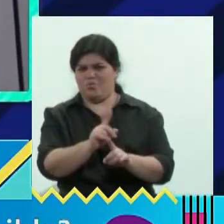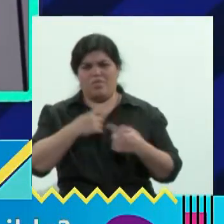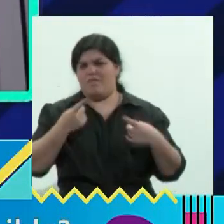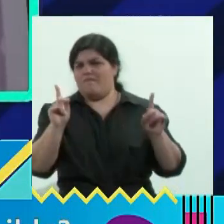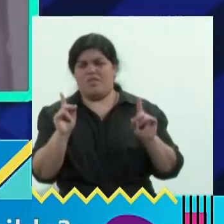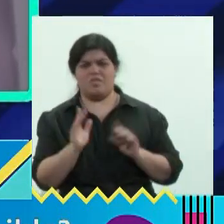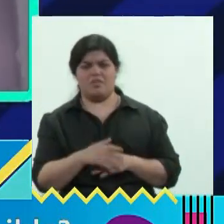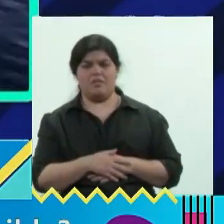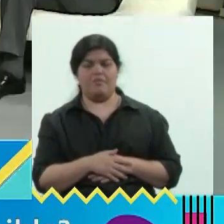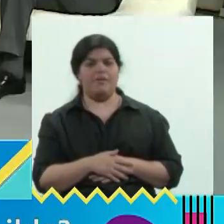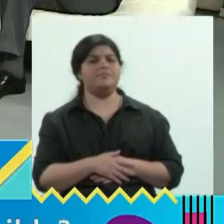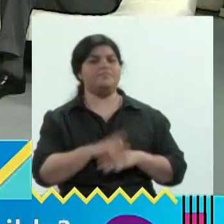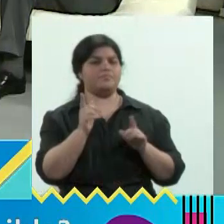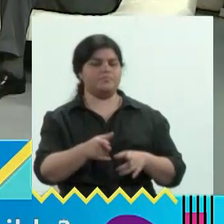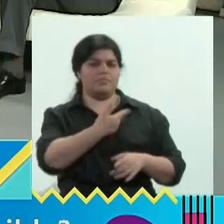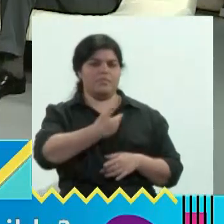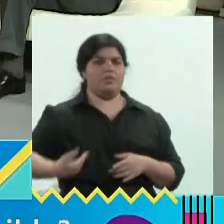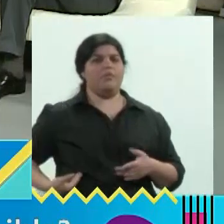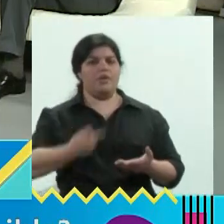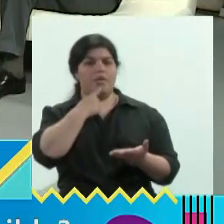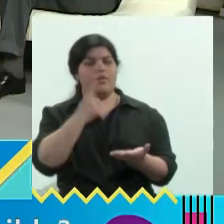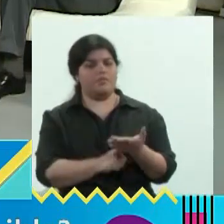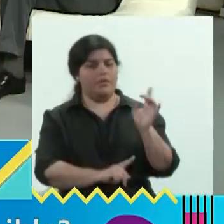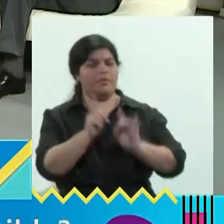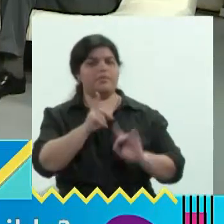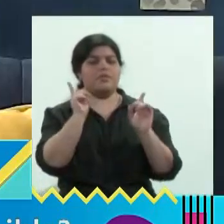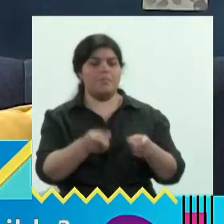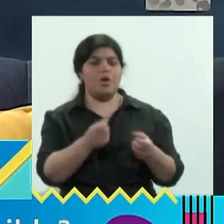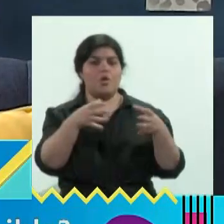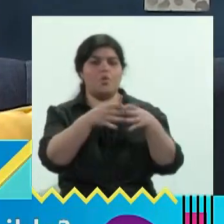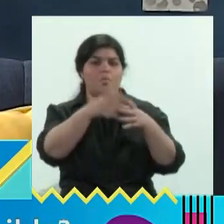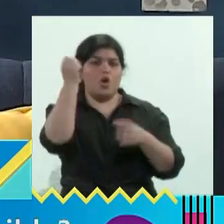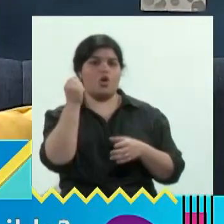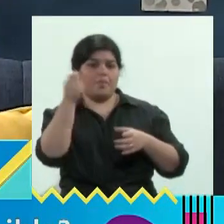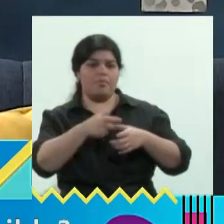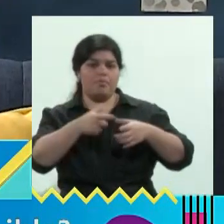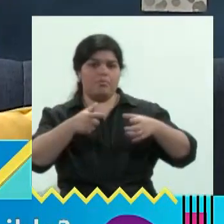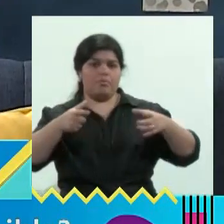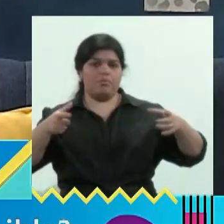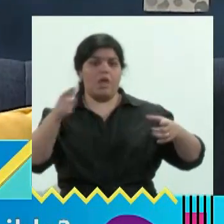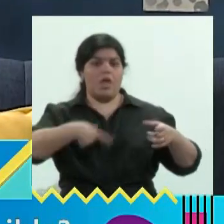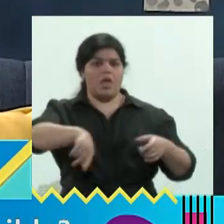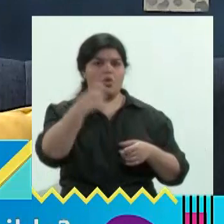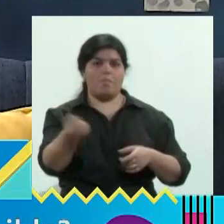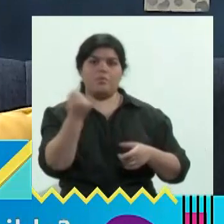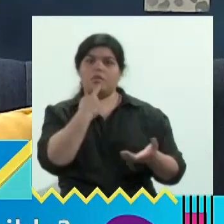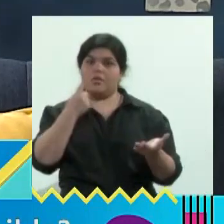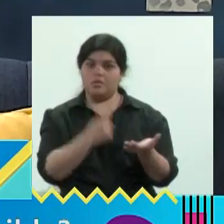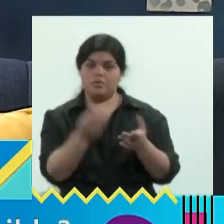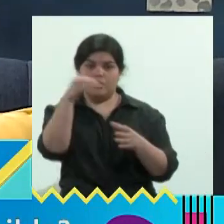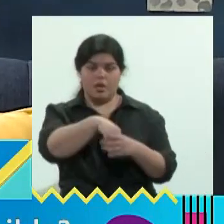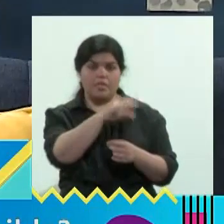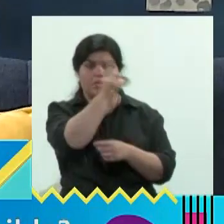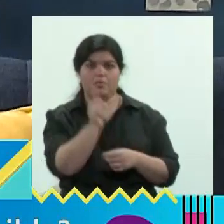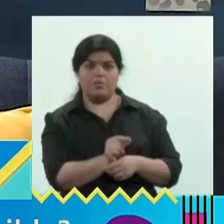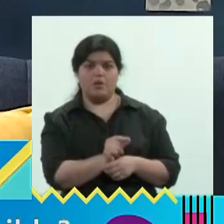pueda llegar a tomar decisiones y que de alguna forma los grupos económicos están creciendo a nivel mundial y están tomando decisiones importantes en los países, preguntarles